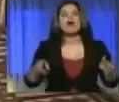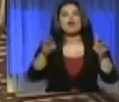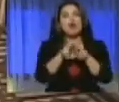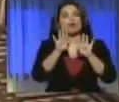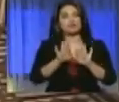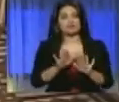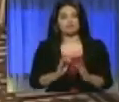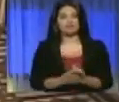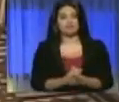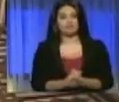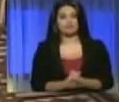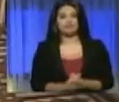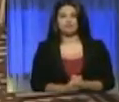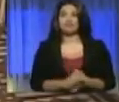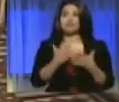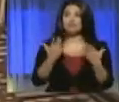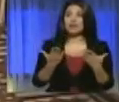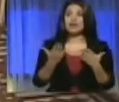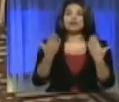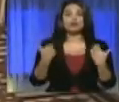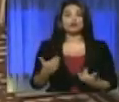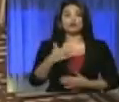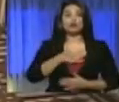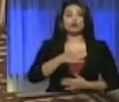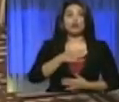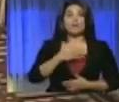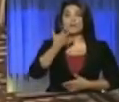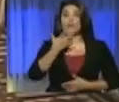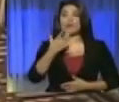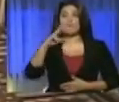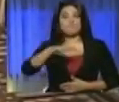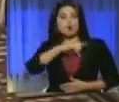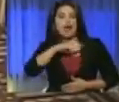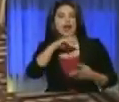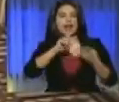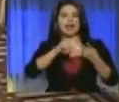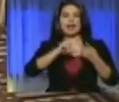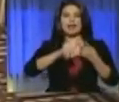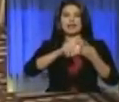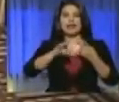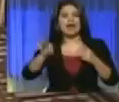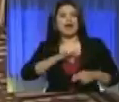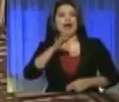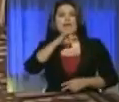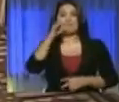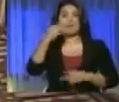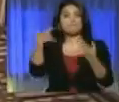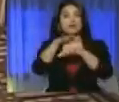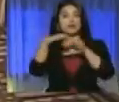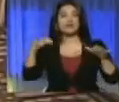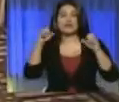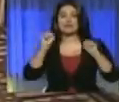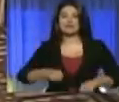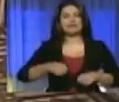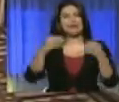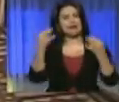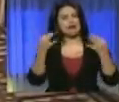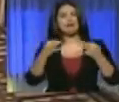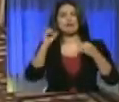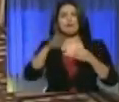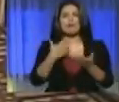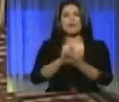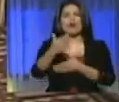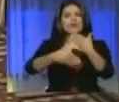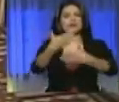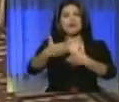haciéndose poder en la moral, en el espíritu de las grandes mayorías, garantizan que sigamos avanzando